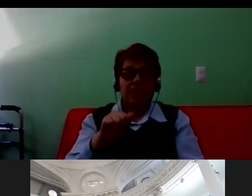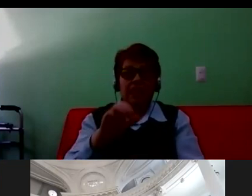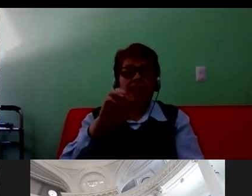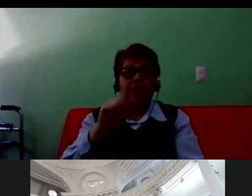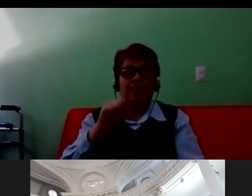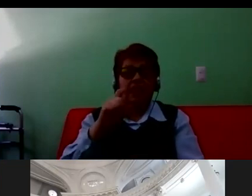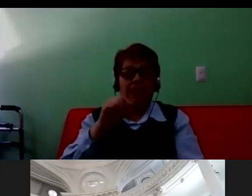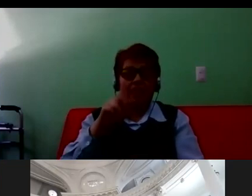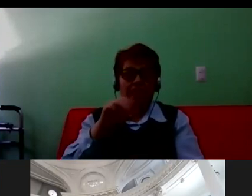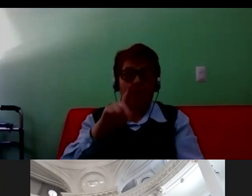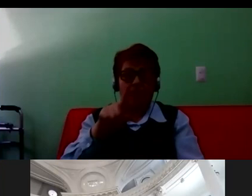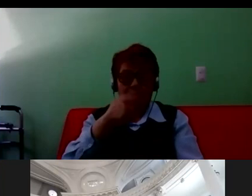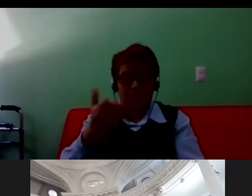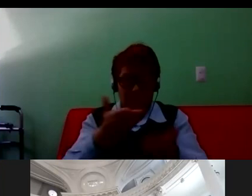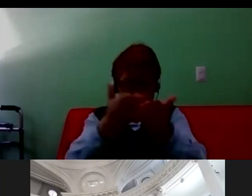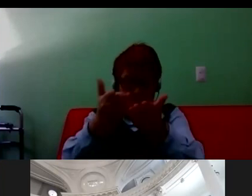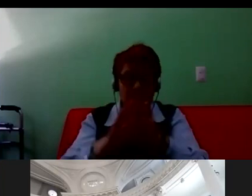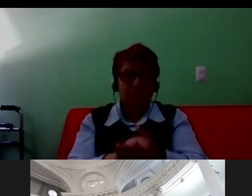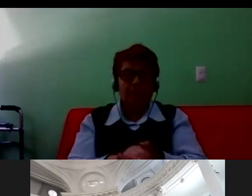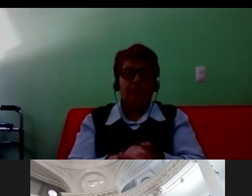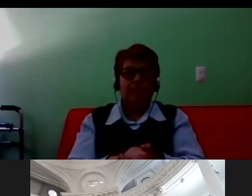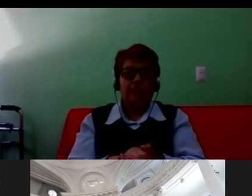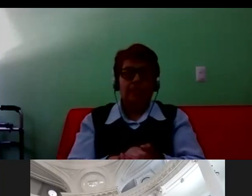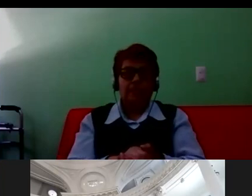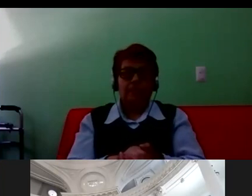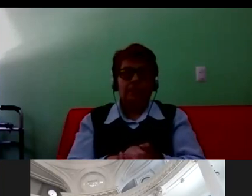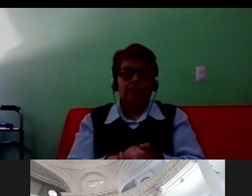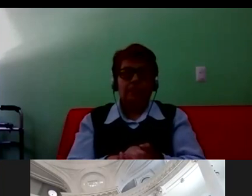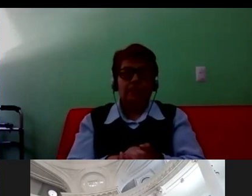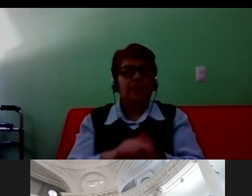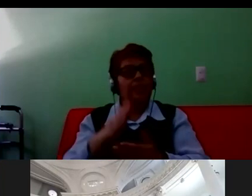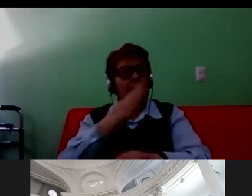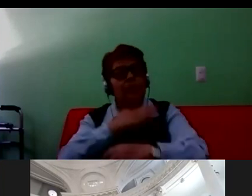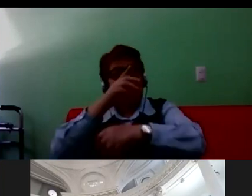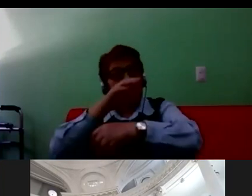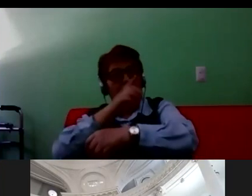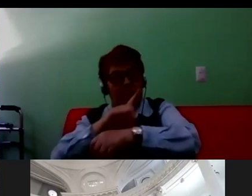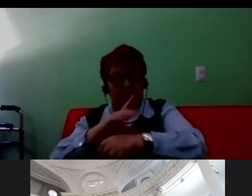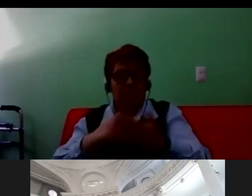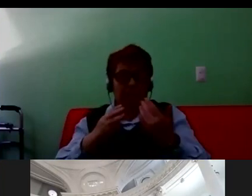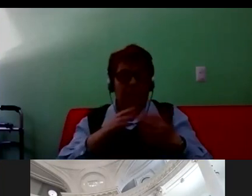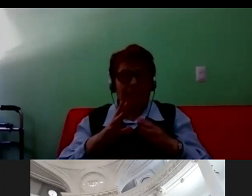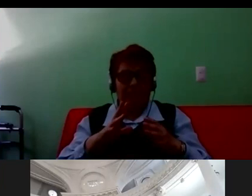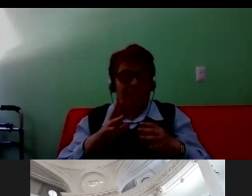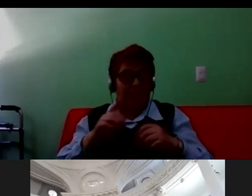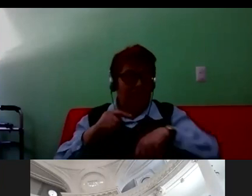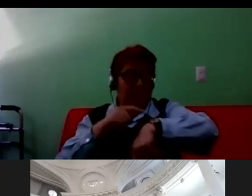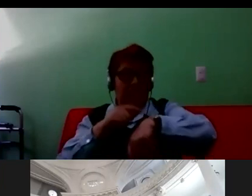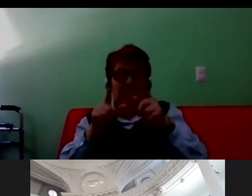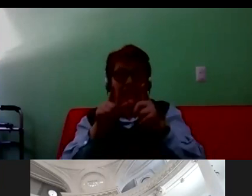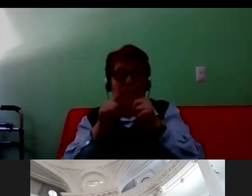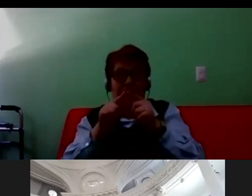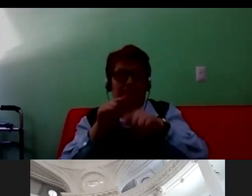Estrada. Diputada, adelante, por favor. Sí. Bueno, pues tenemos el tiempo muy corto,